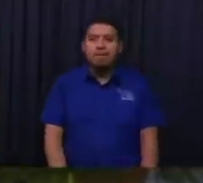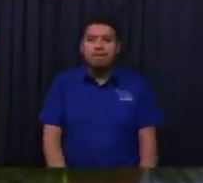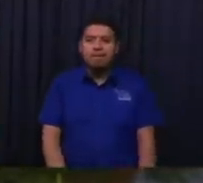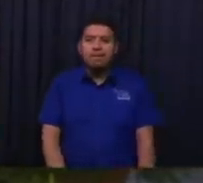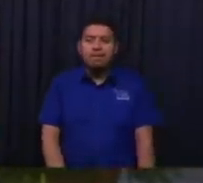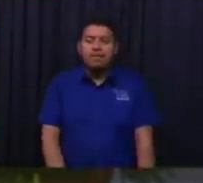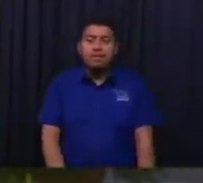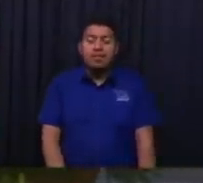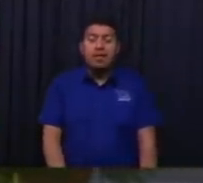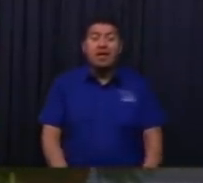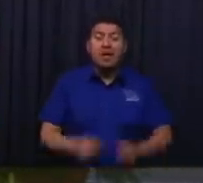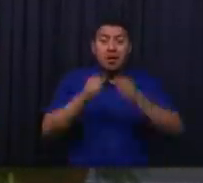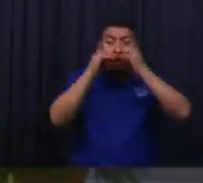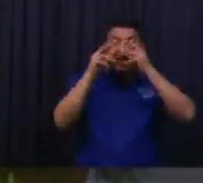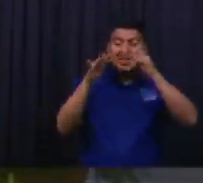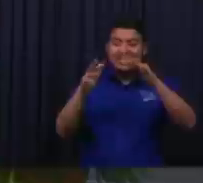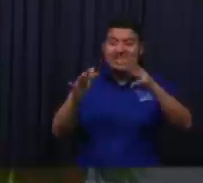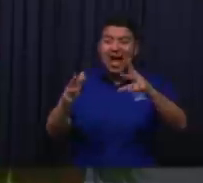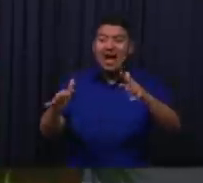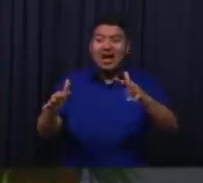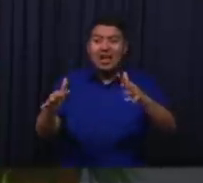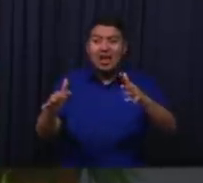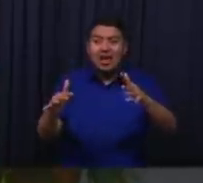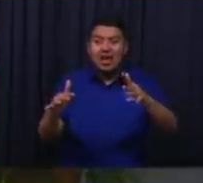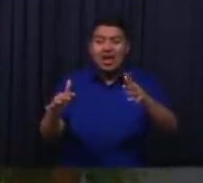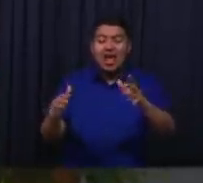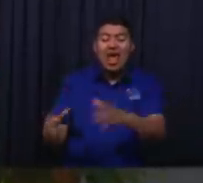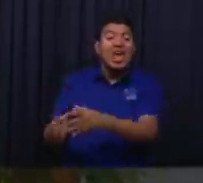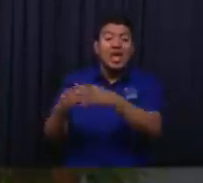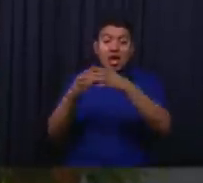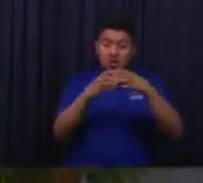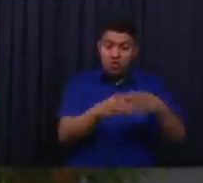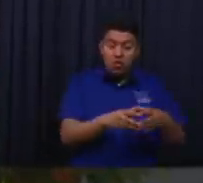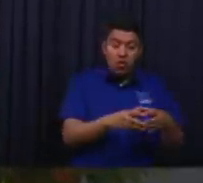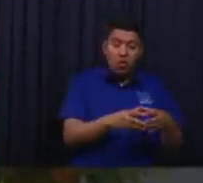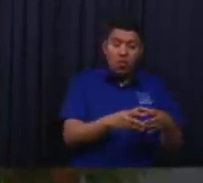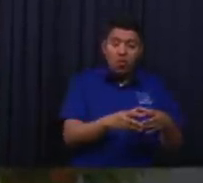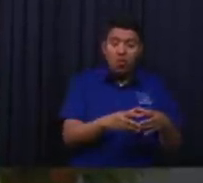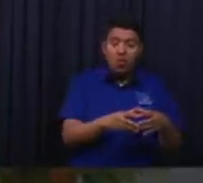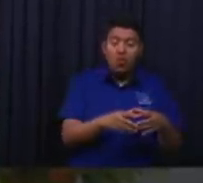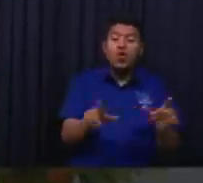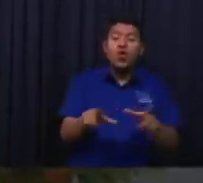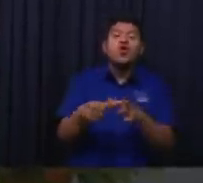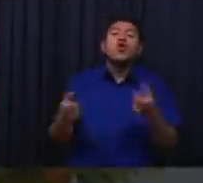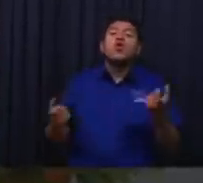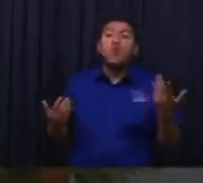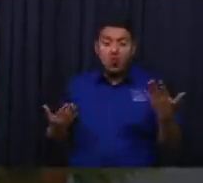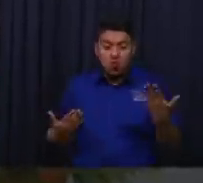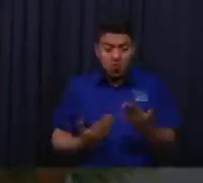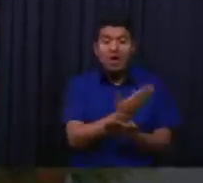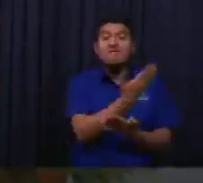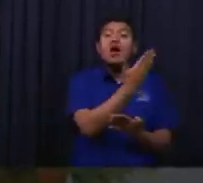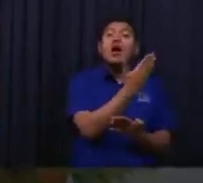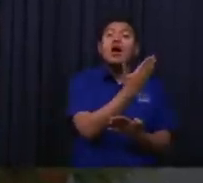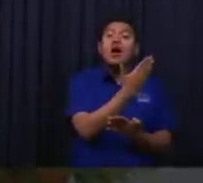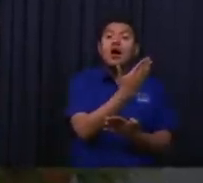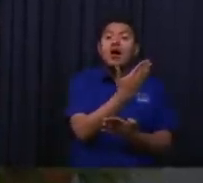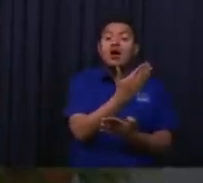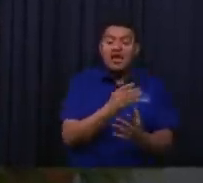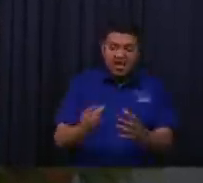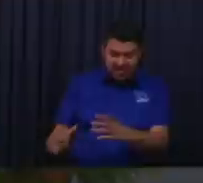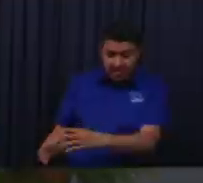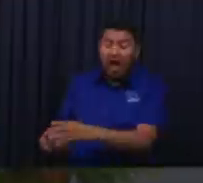La sangre quedó fresca en la jofaina, pero él, como sumo sacerdote, tomó la